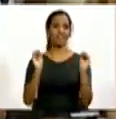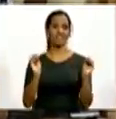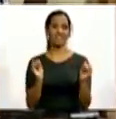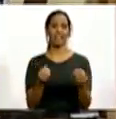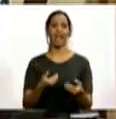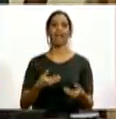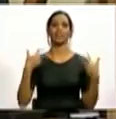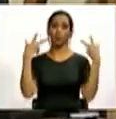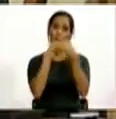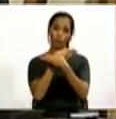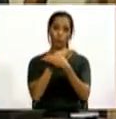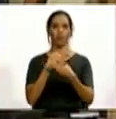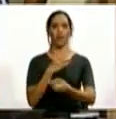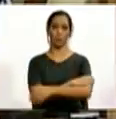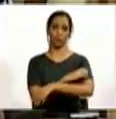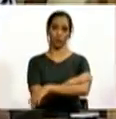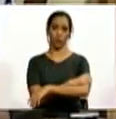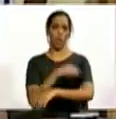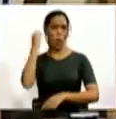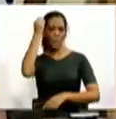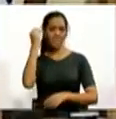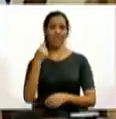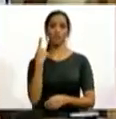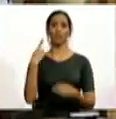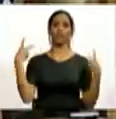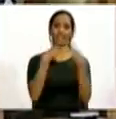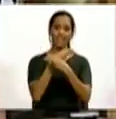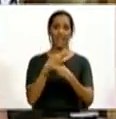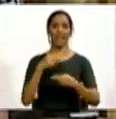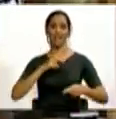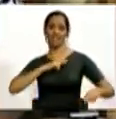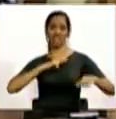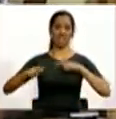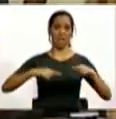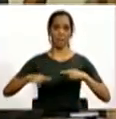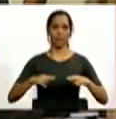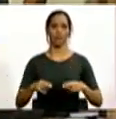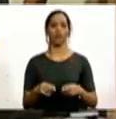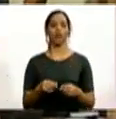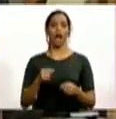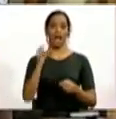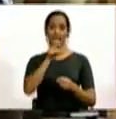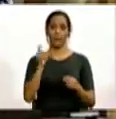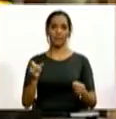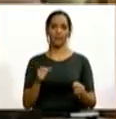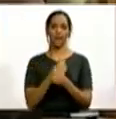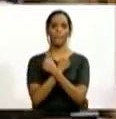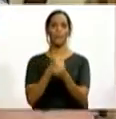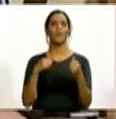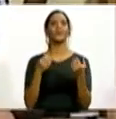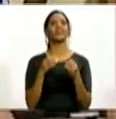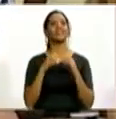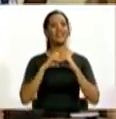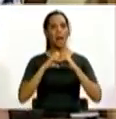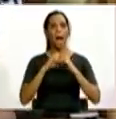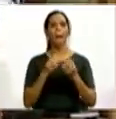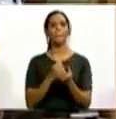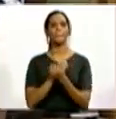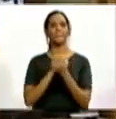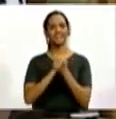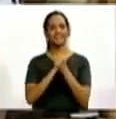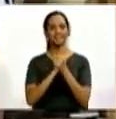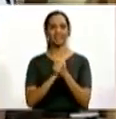pensé que lo único que censuraba era el régimen, que no permitía que la gente dijera sus cosas. A ver, por ejemplo, nosotros aquí el Día del Amor y la Amistad queremos decir a quienes amamos en nuestra